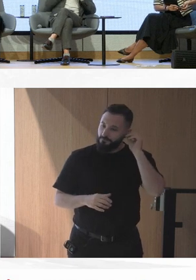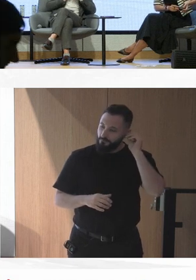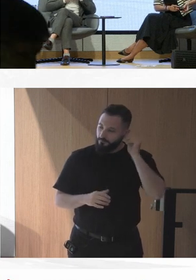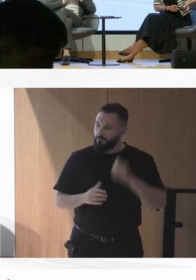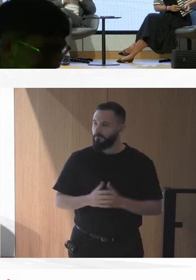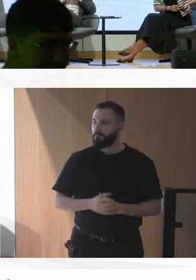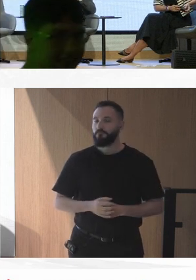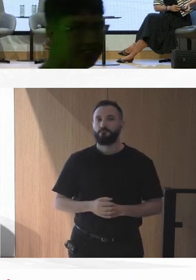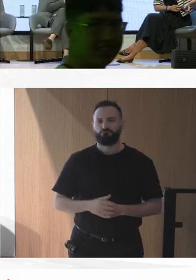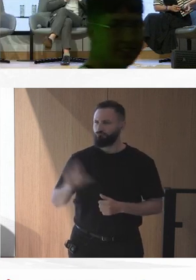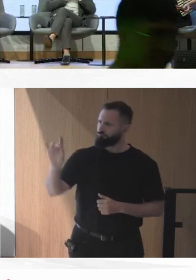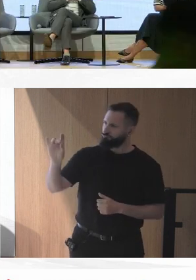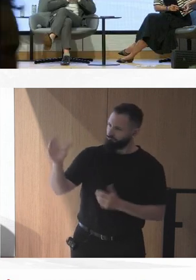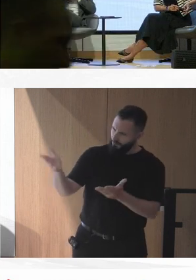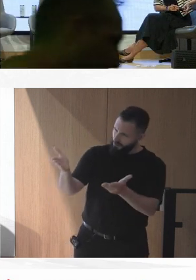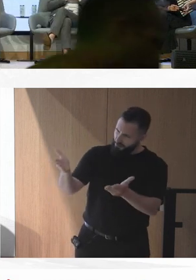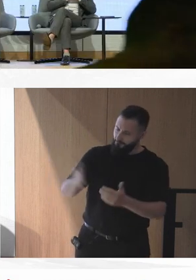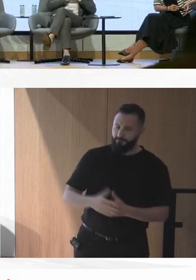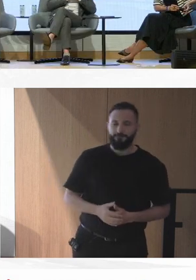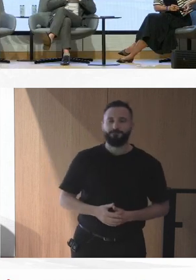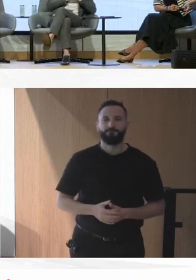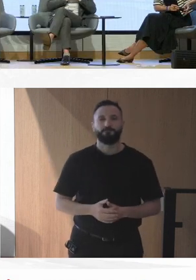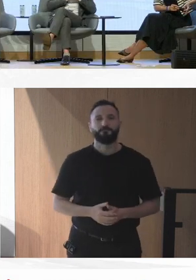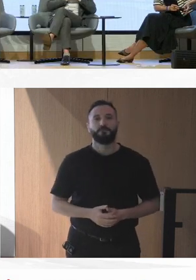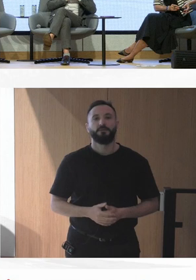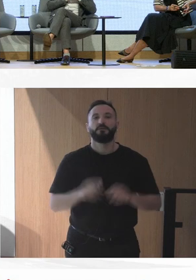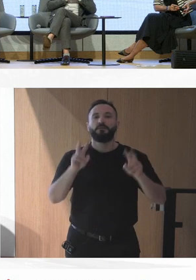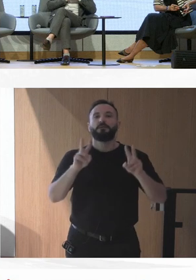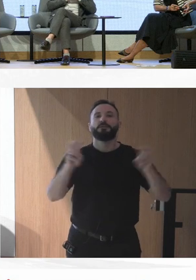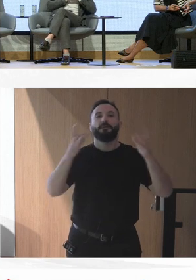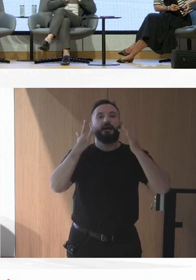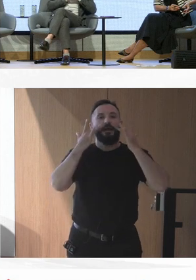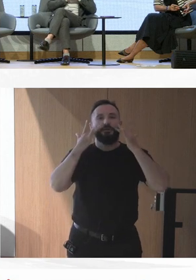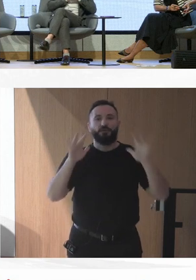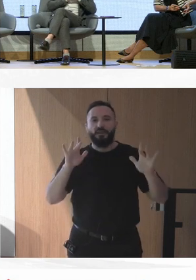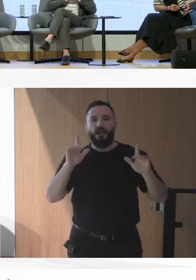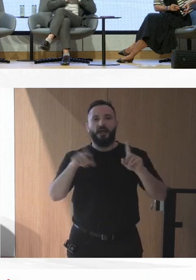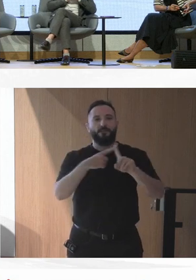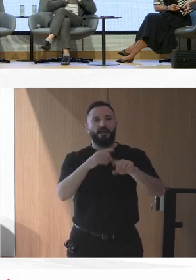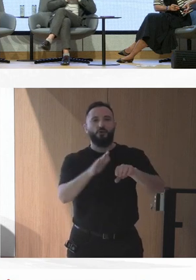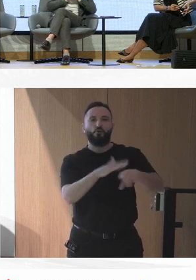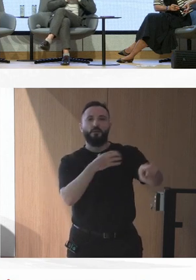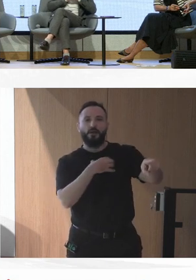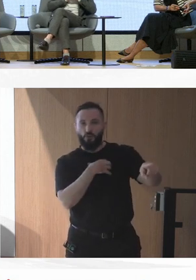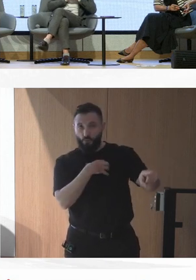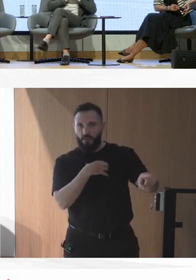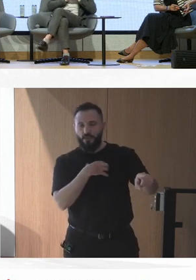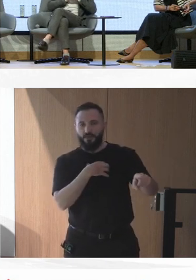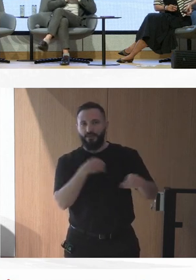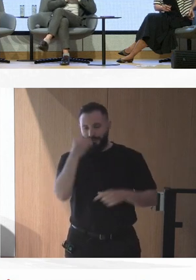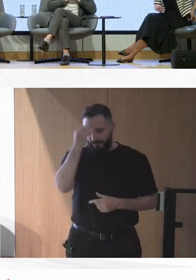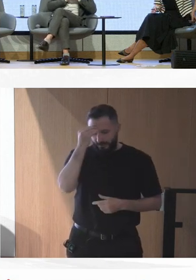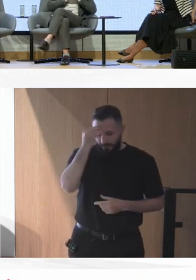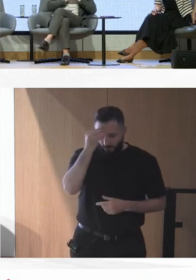Yes, please. Sí, sí, sí. Este tema de la neutralidad y la inimputabilidad, ¿no? A mí me parece que el hecho de vivir